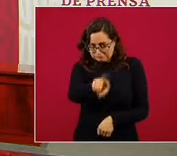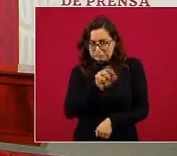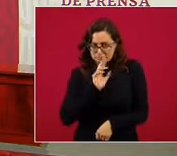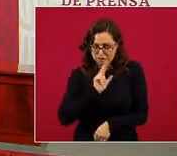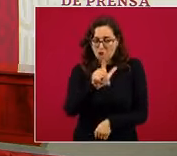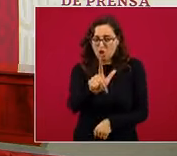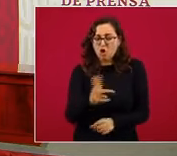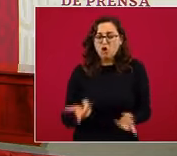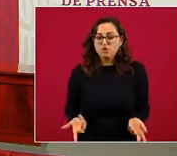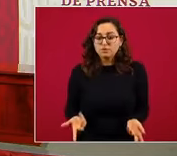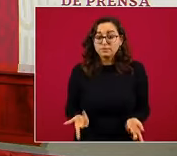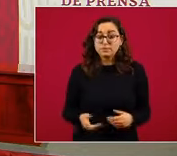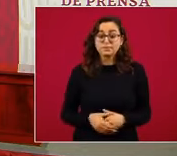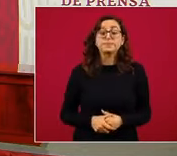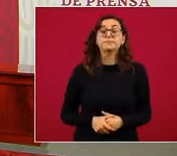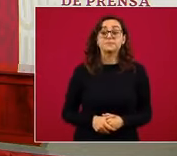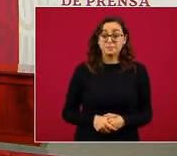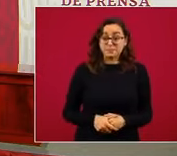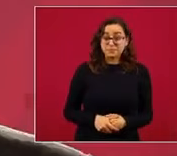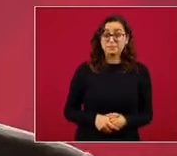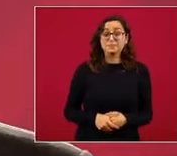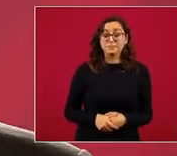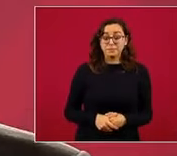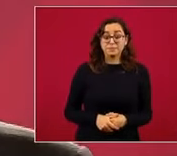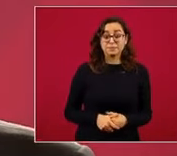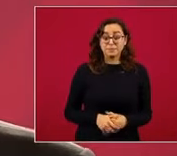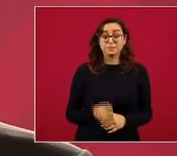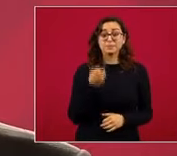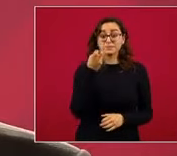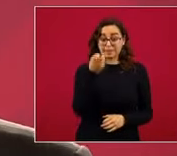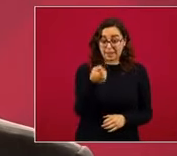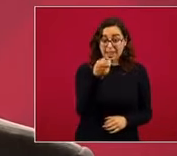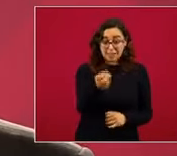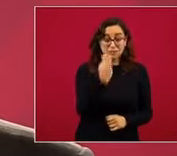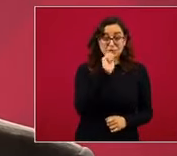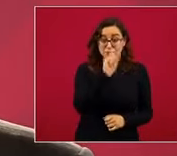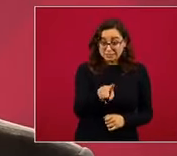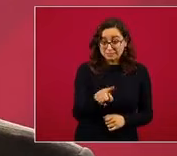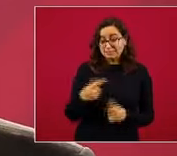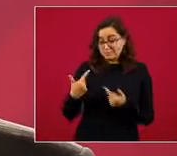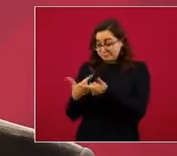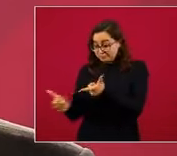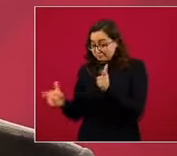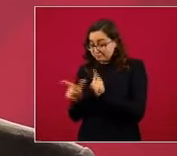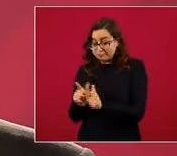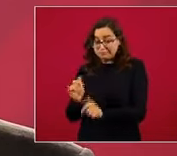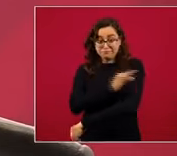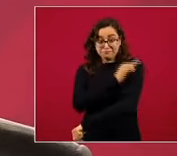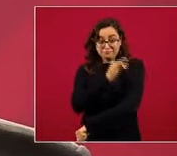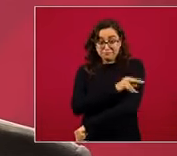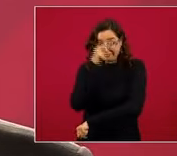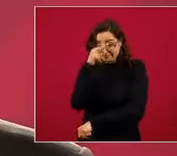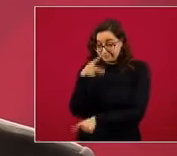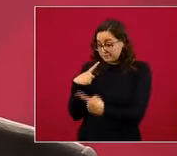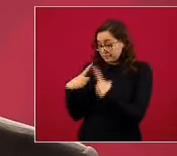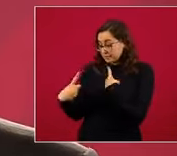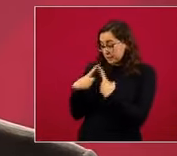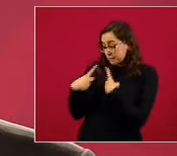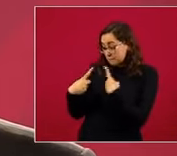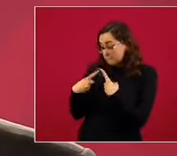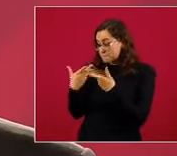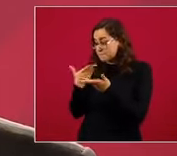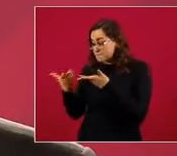preguntarlo. Esto es parte de las consideraciones que se han tenido no solamente en el grupo asesor de vacunas en México, sino en el propio